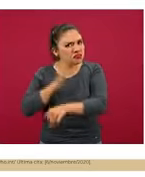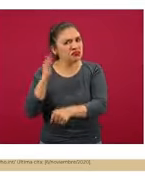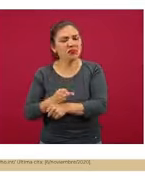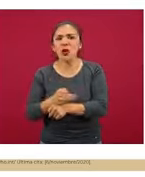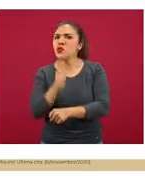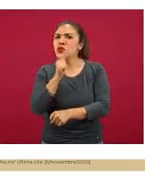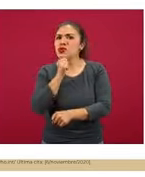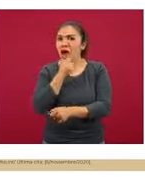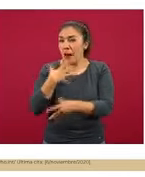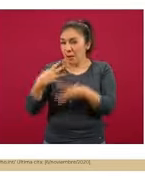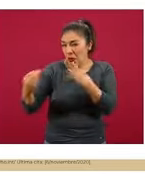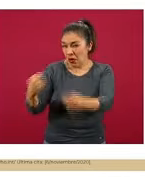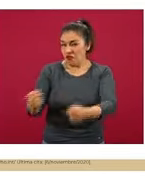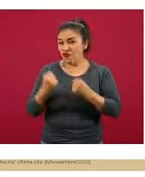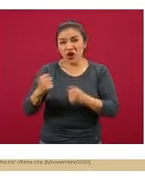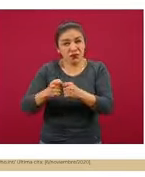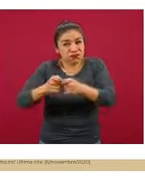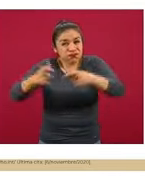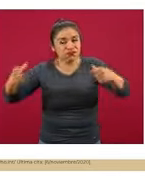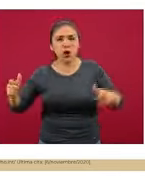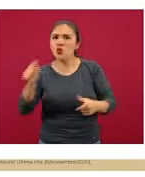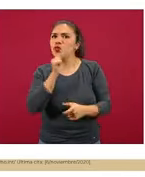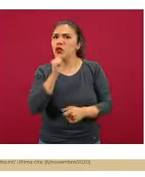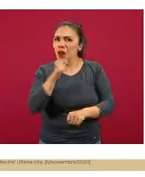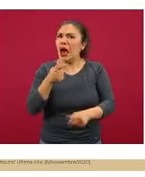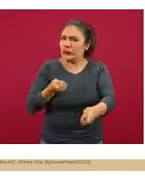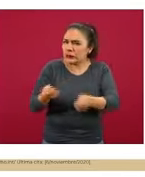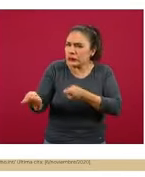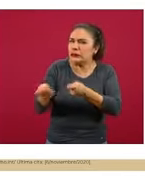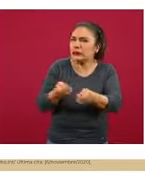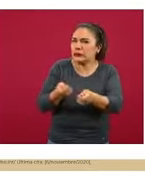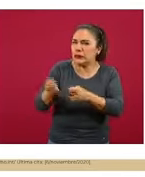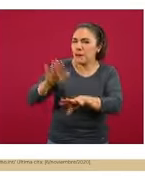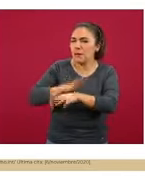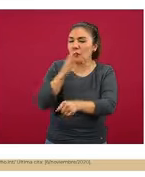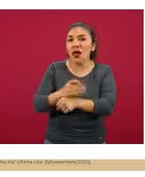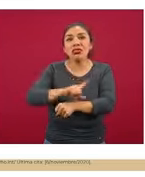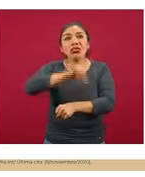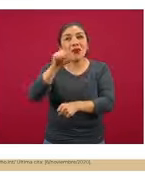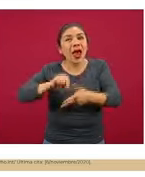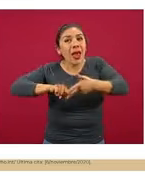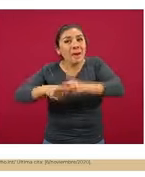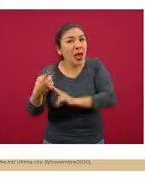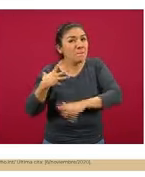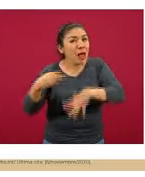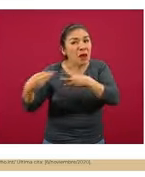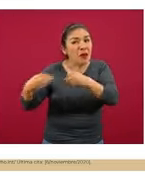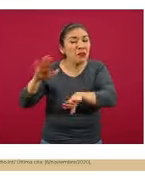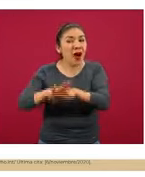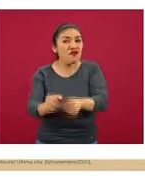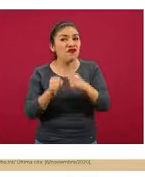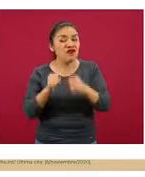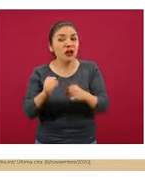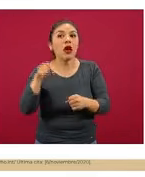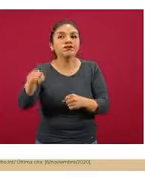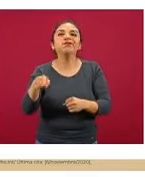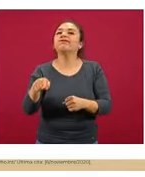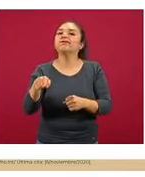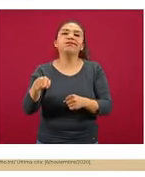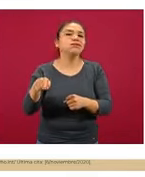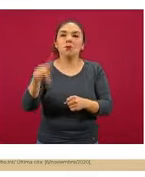tenido brotes importantes de la enfermedad. Pero una vez que inicia con su transmisión, esta tiene un